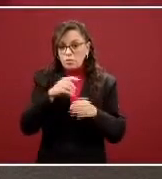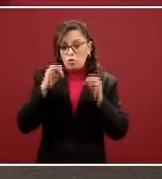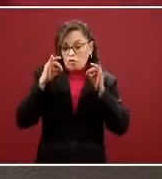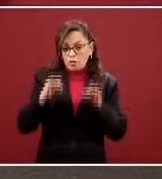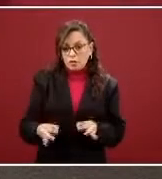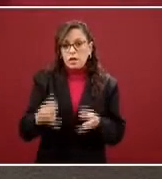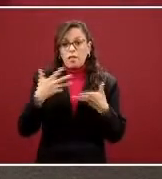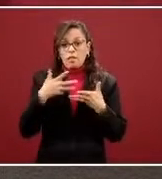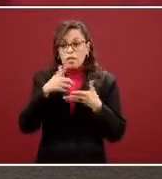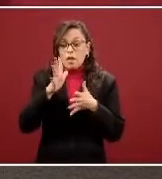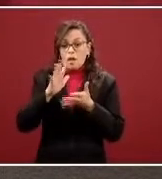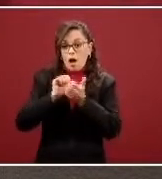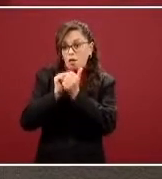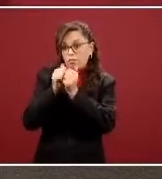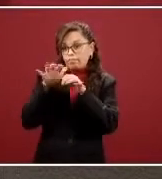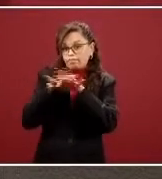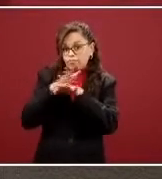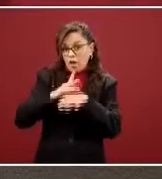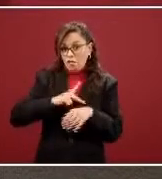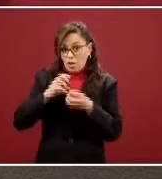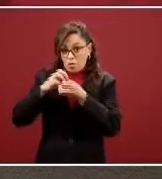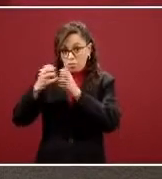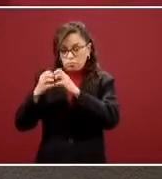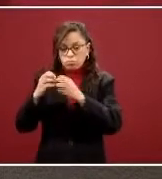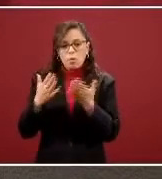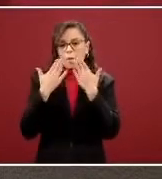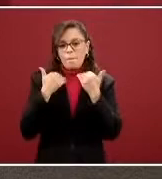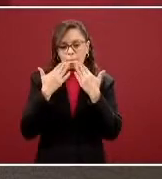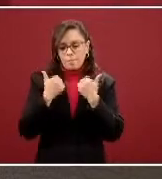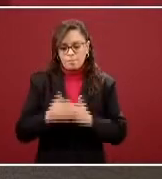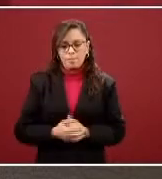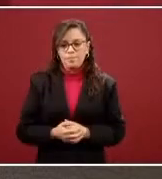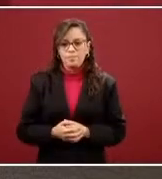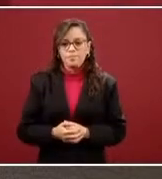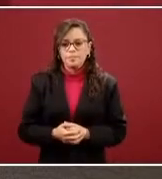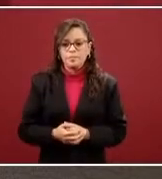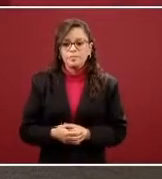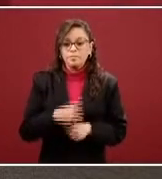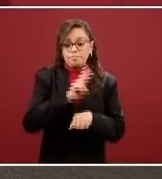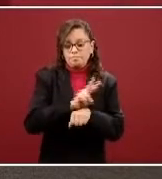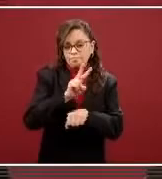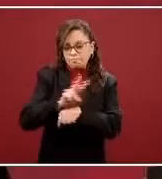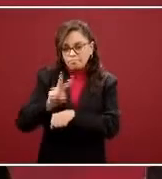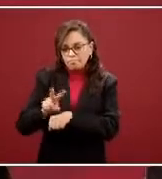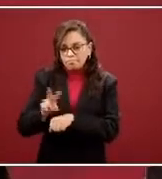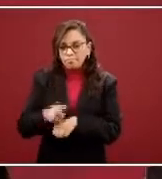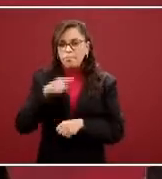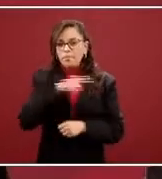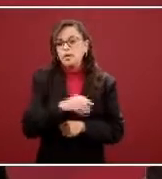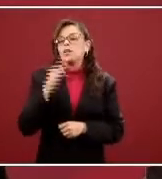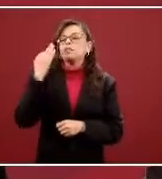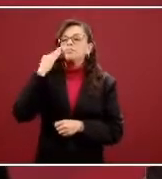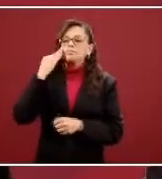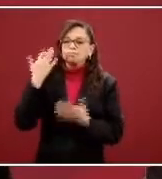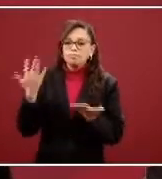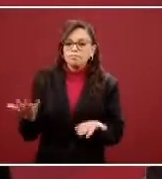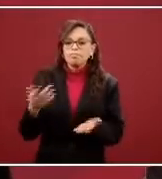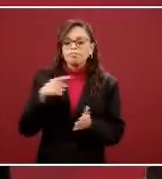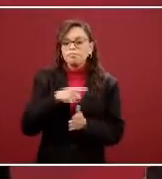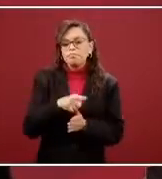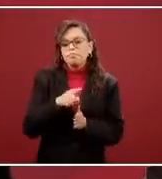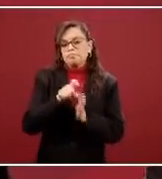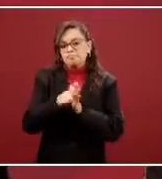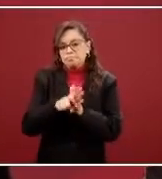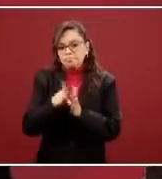mutación. Precisamente por el monitoreo que se realiza de redes sociales, de medios de comunicación que se hace en